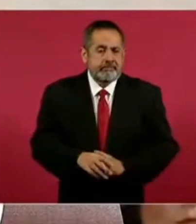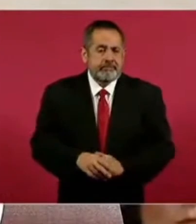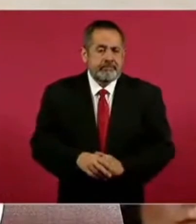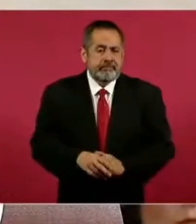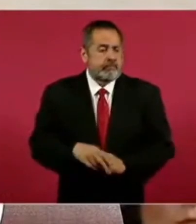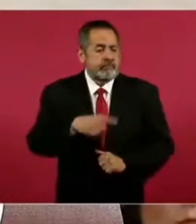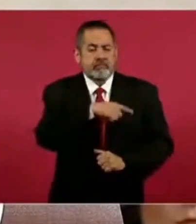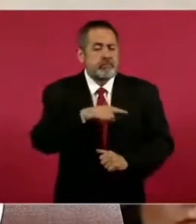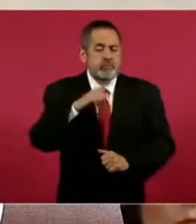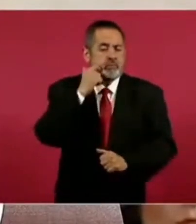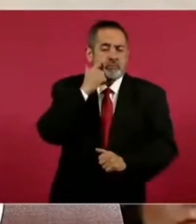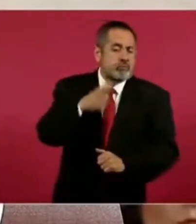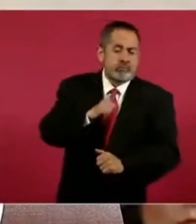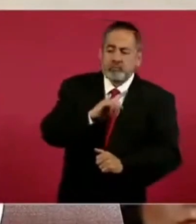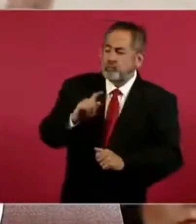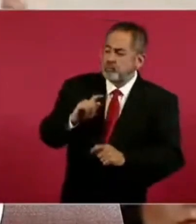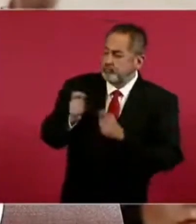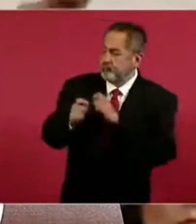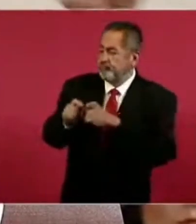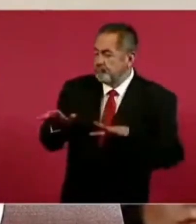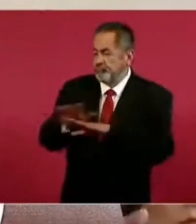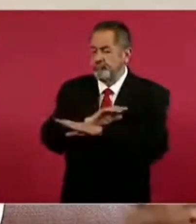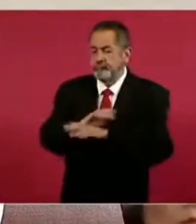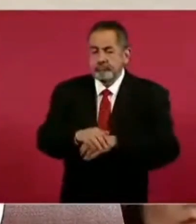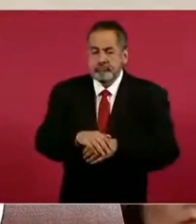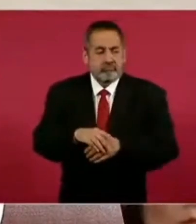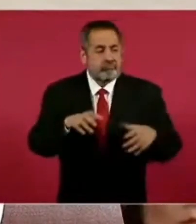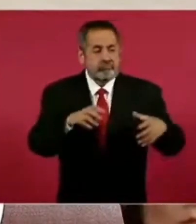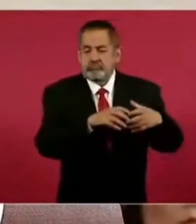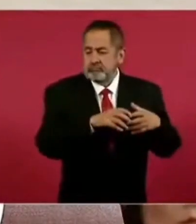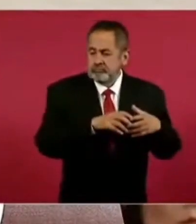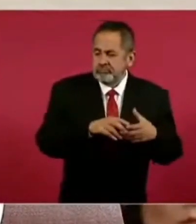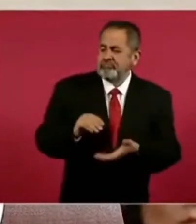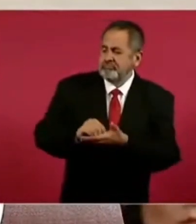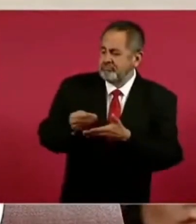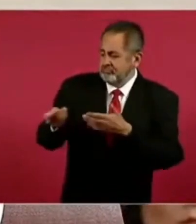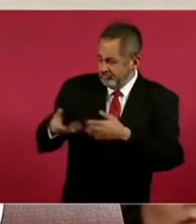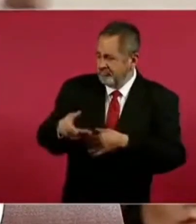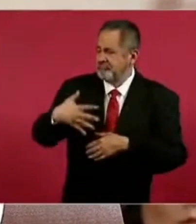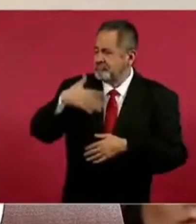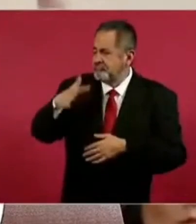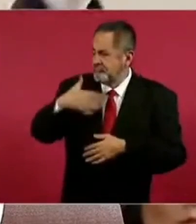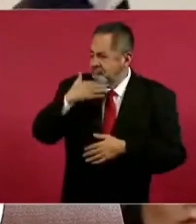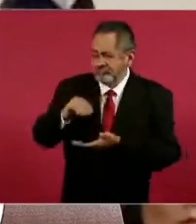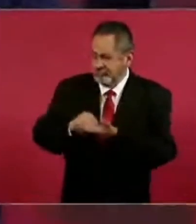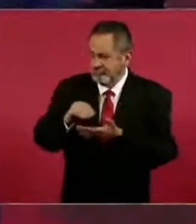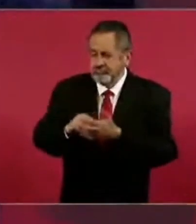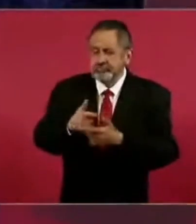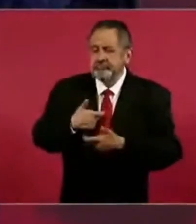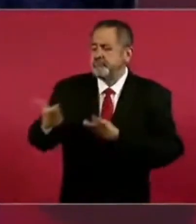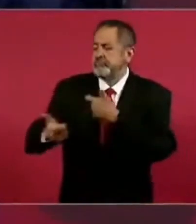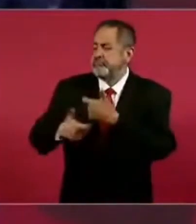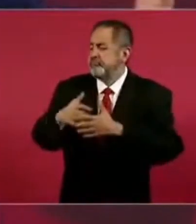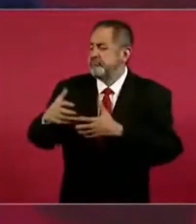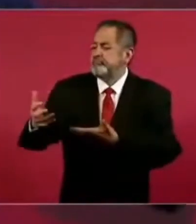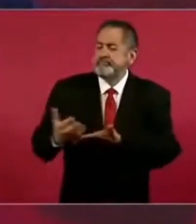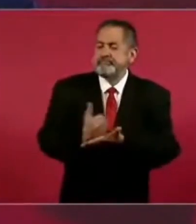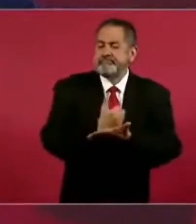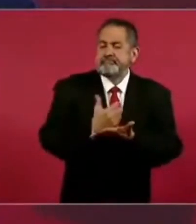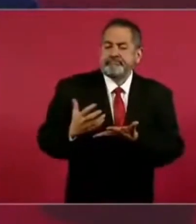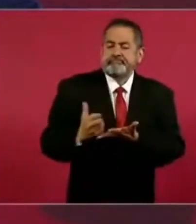ellos no quieren que deje de haber corrupción, porque si no, ¿cómo acumulan